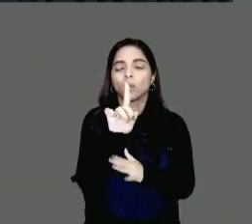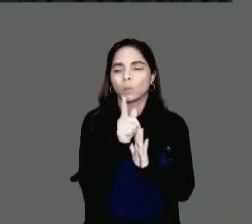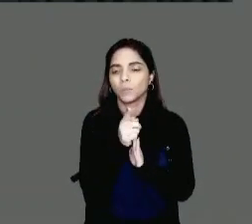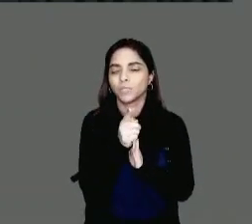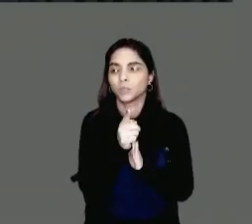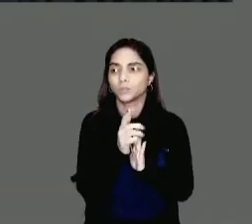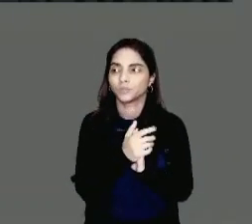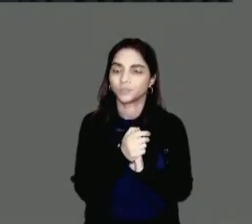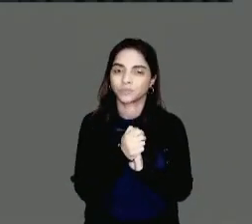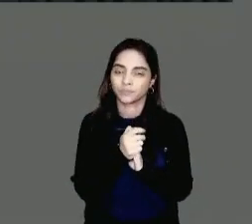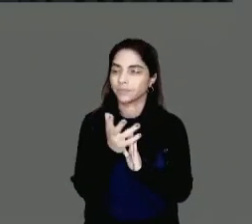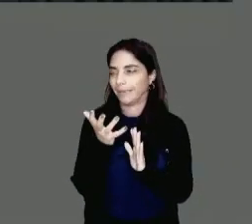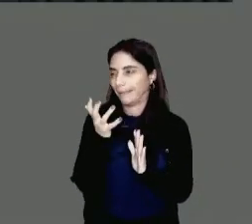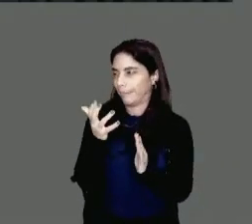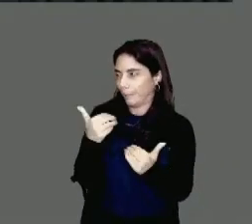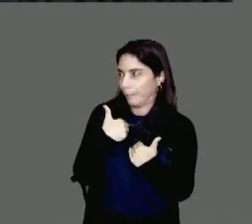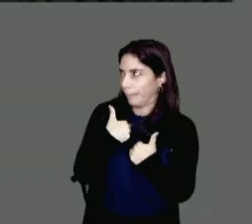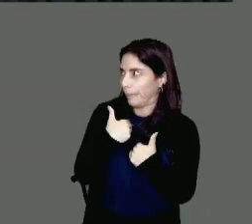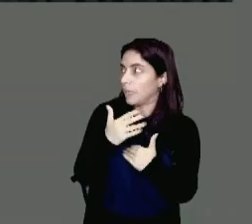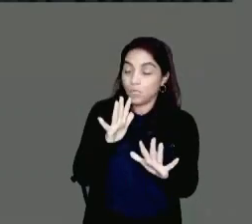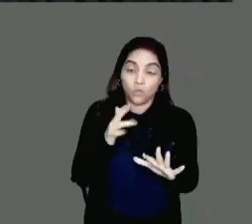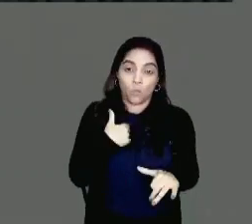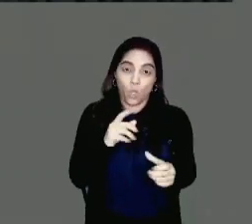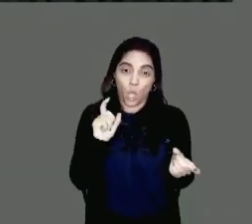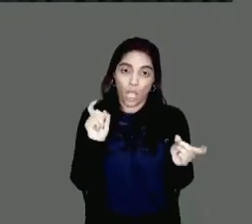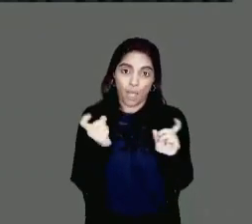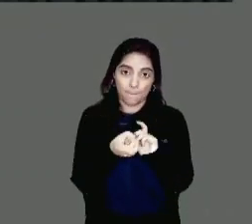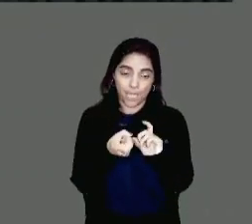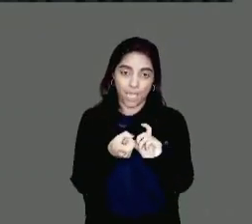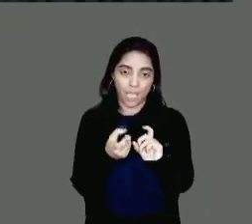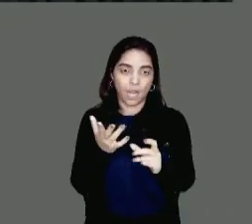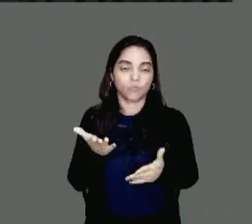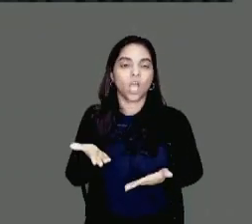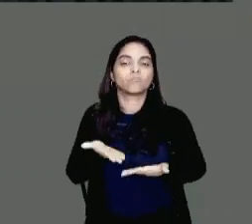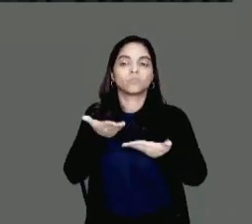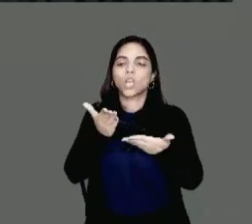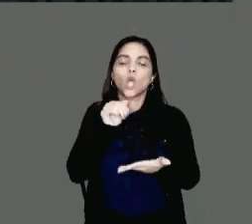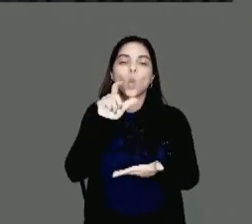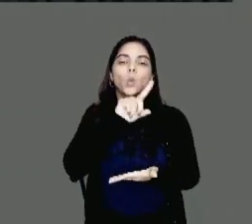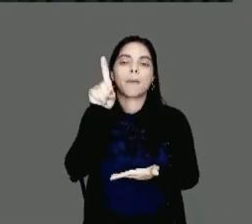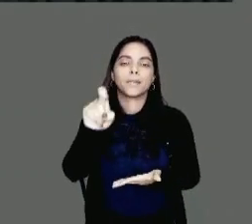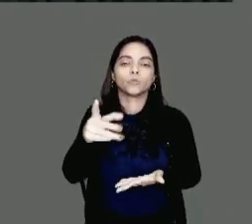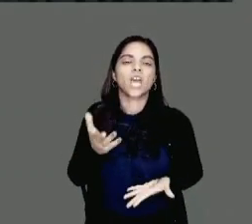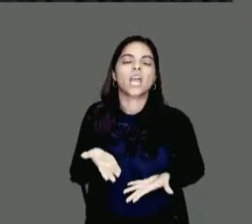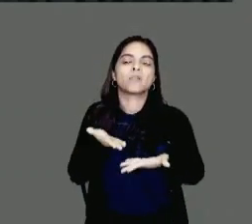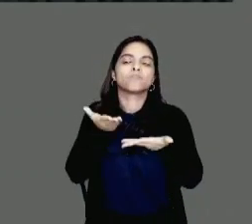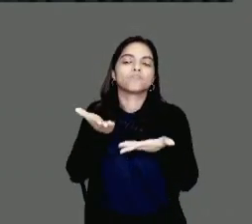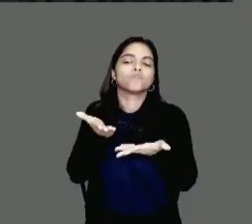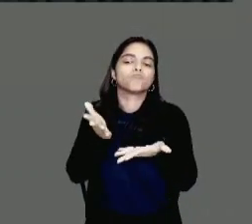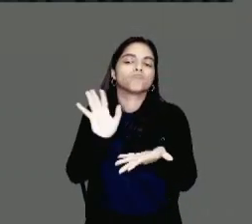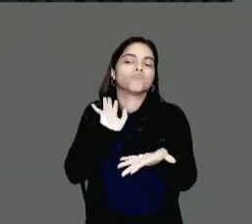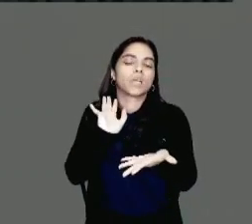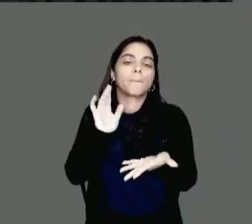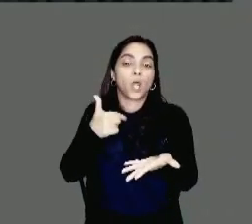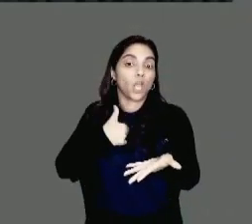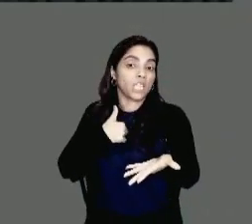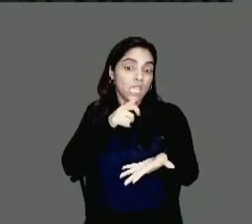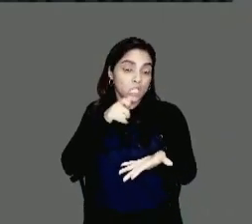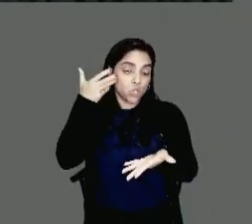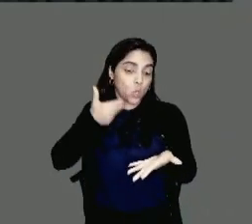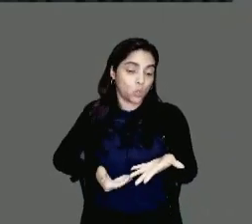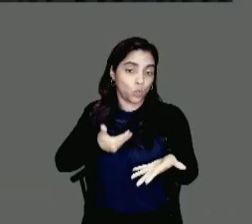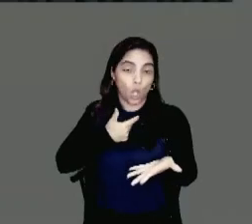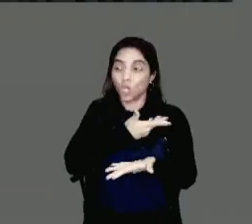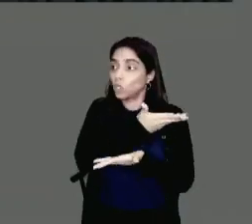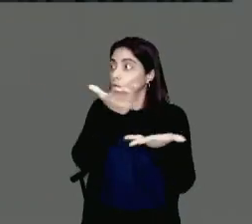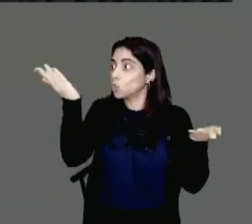perdón le había Bueno lo puedo cambiar para que sea una exhortación en vez de una pregunta pero pienso yo en todas las personas